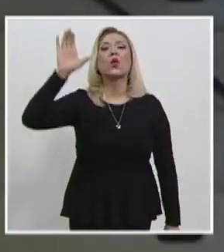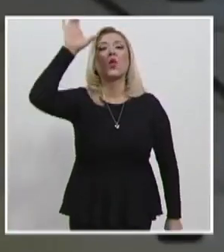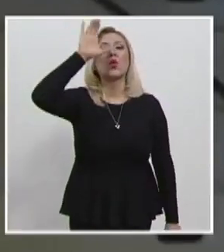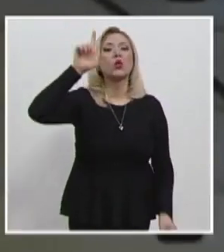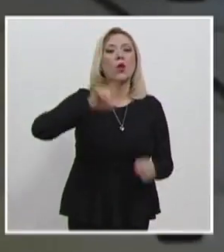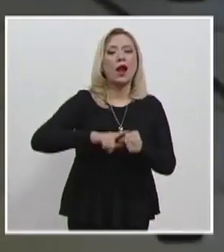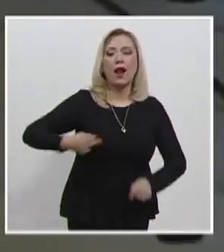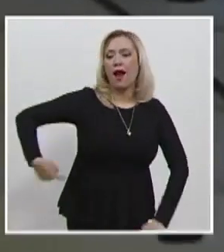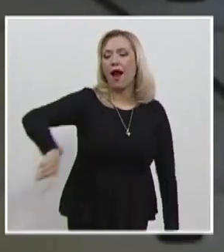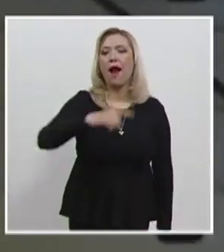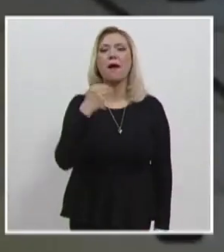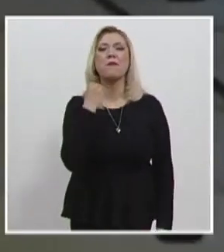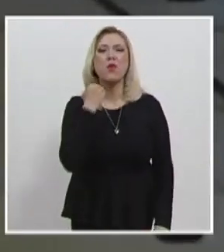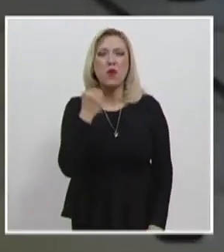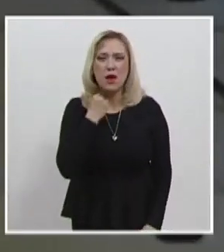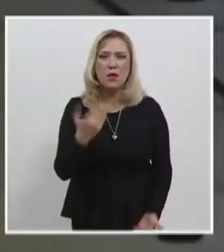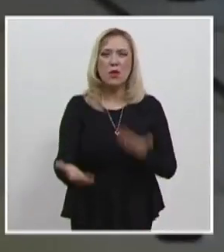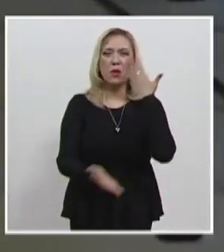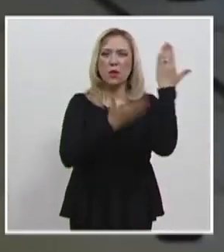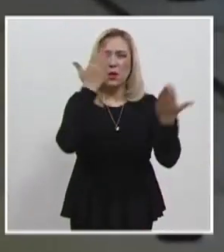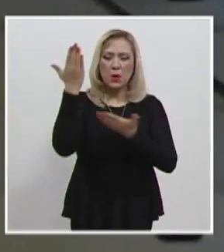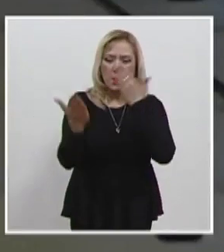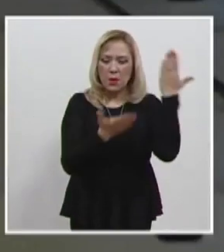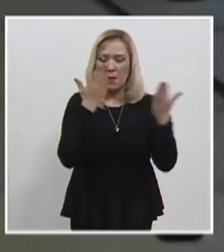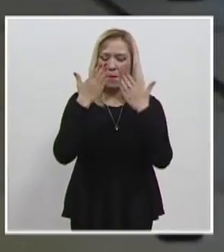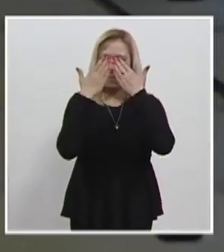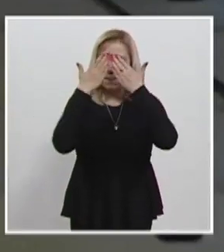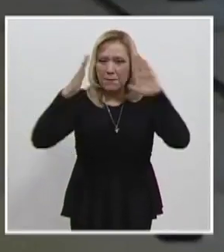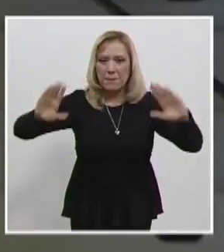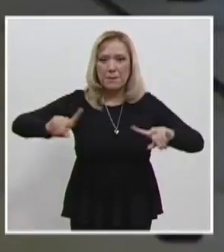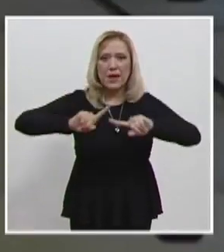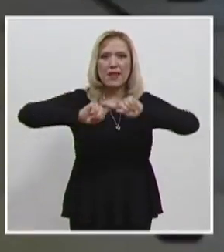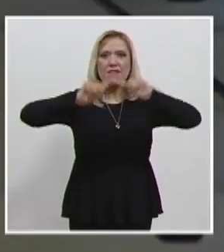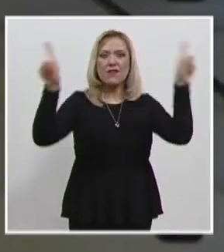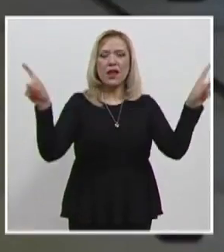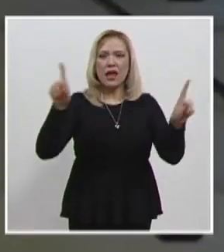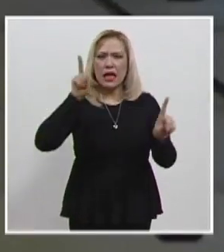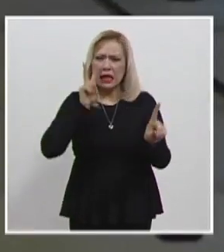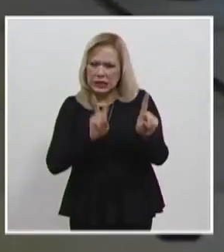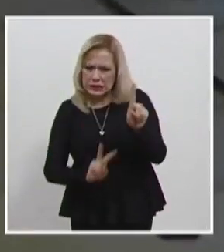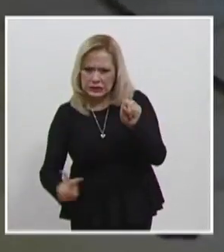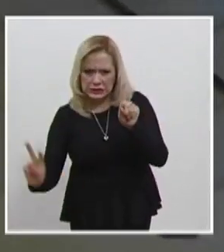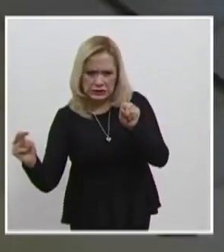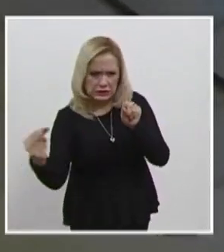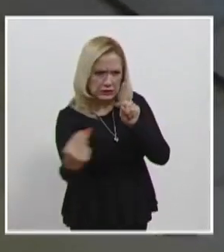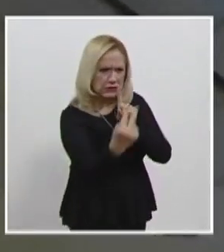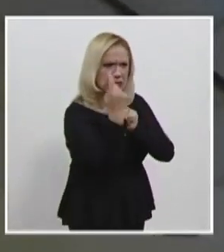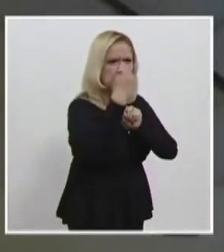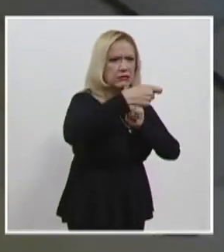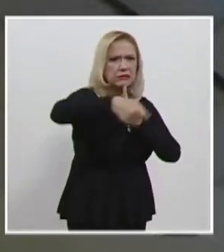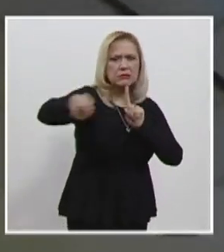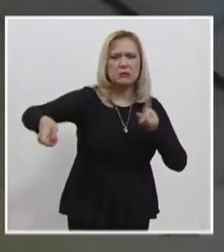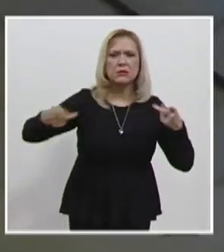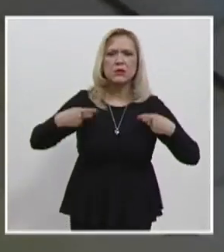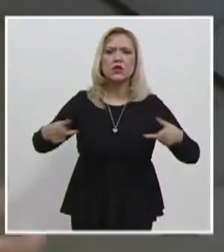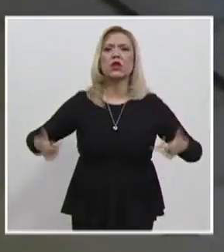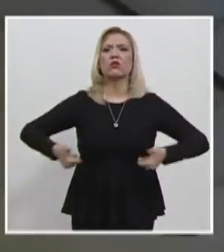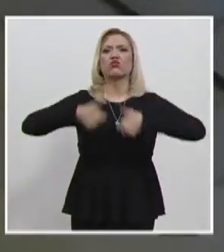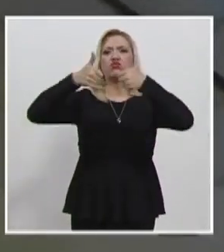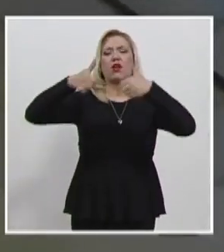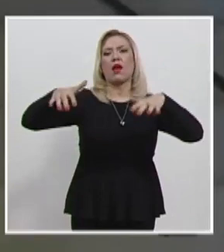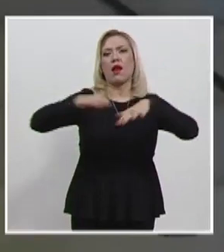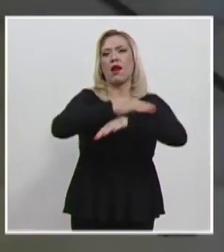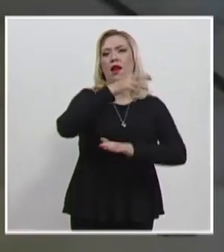exige que que las aulas de pensamiento se abran para poder lograr la implementación efectiva exitosa de la Reforma esto